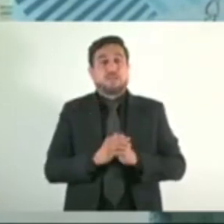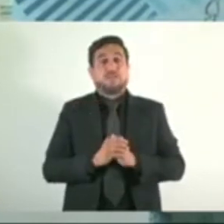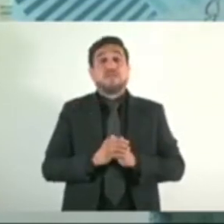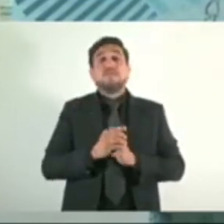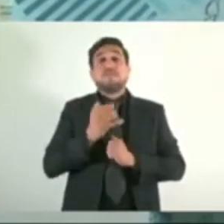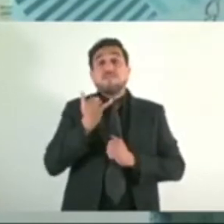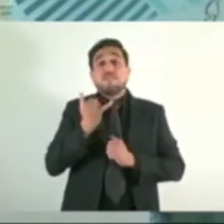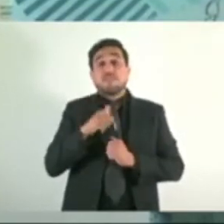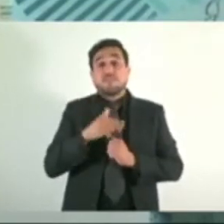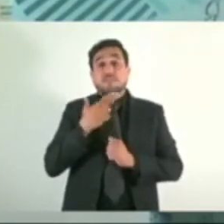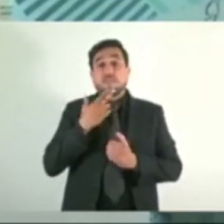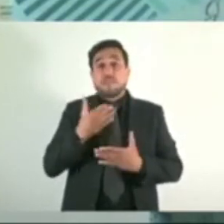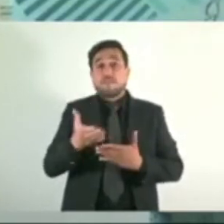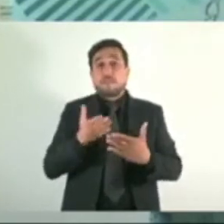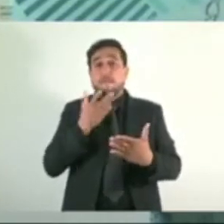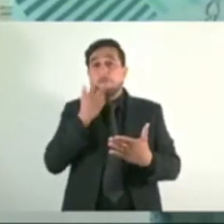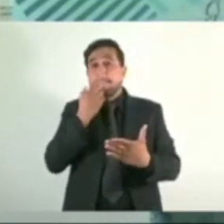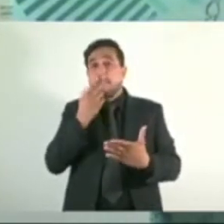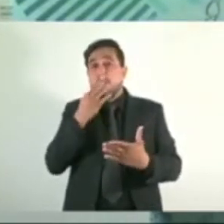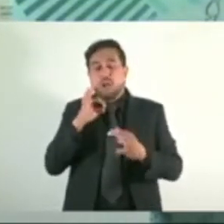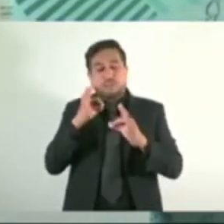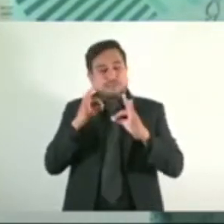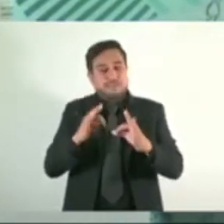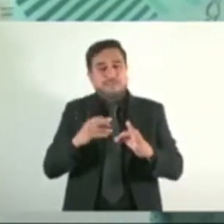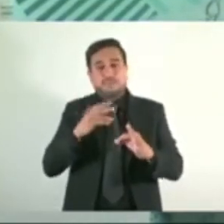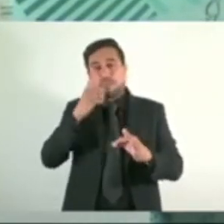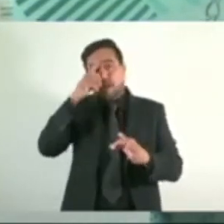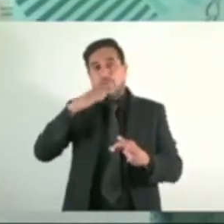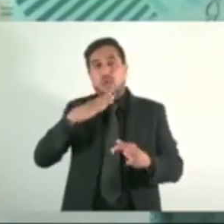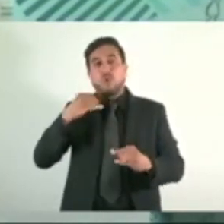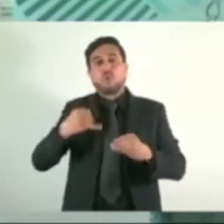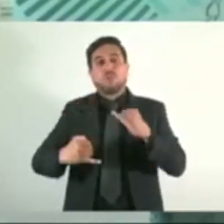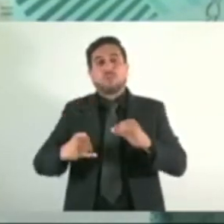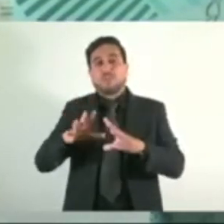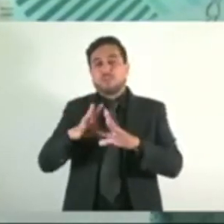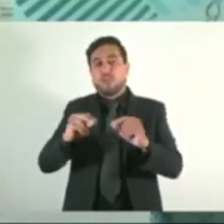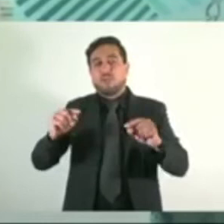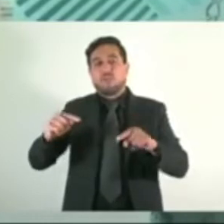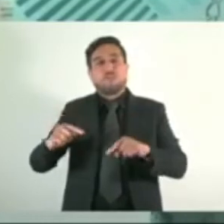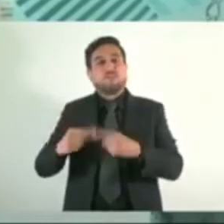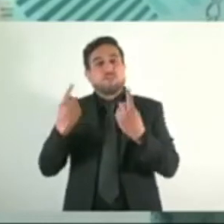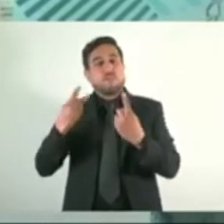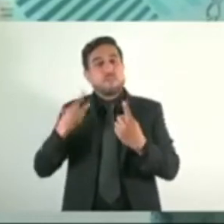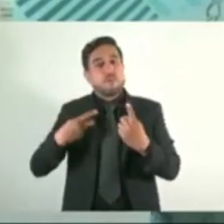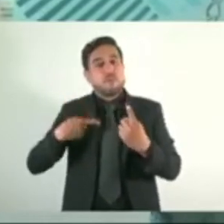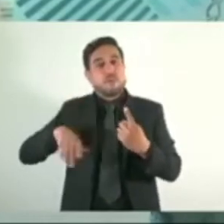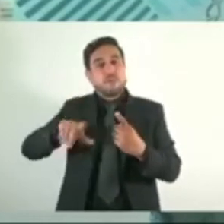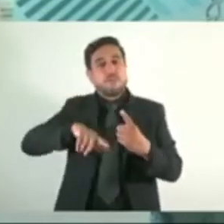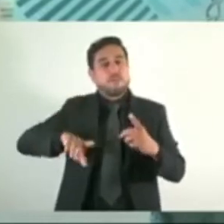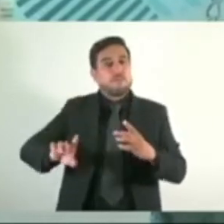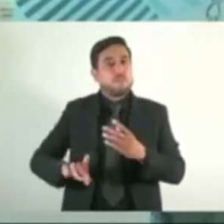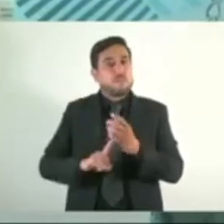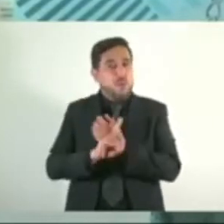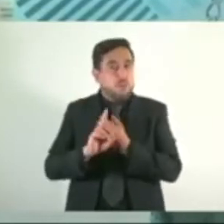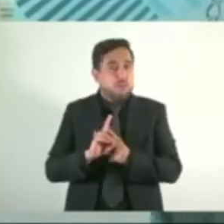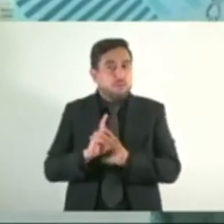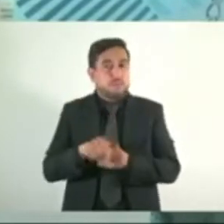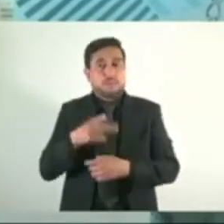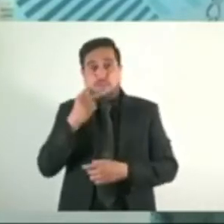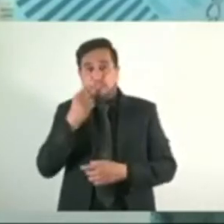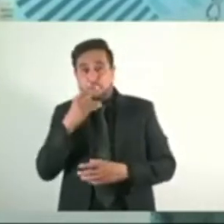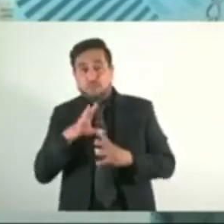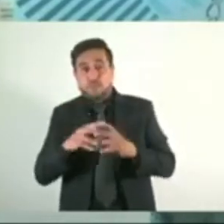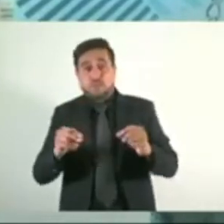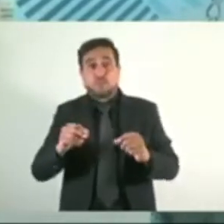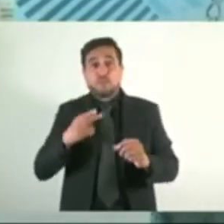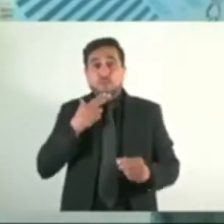excelente servicio de impartición de justicia y solución de controversias, otorgando siempre un servicio de